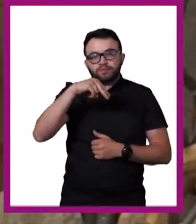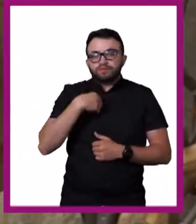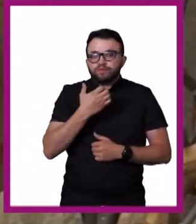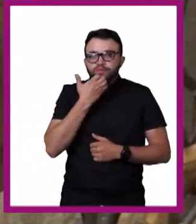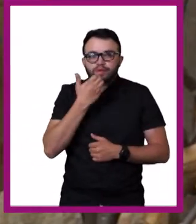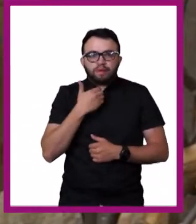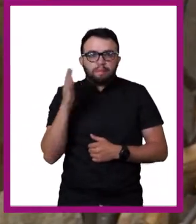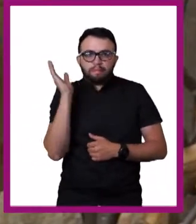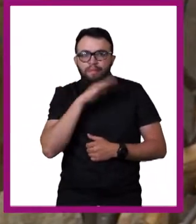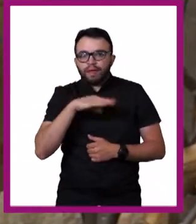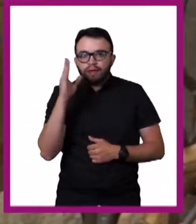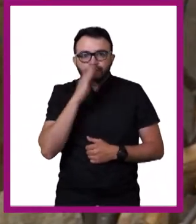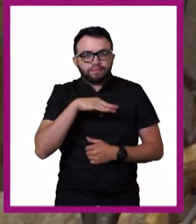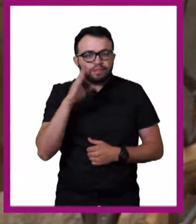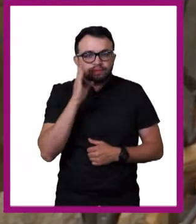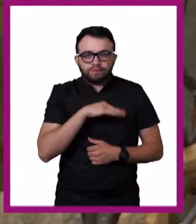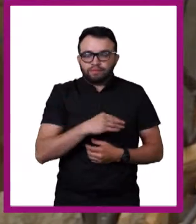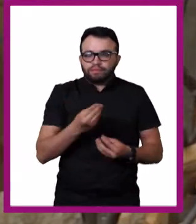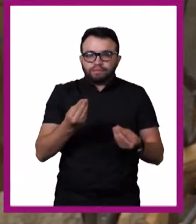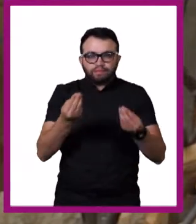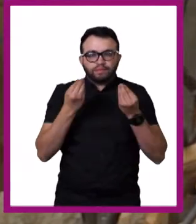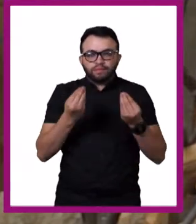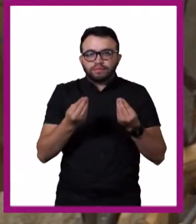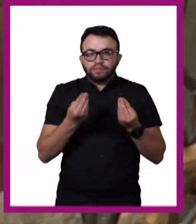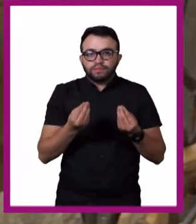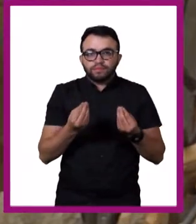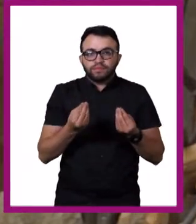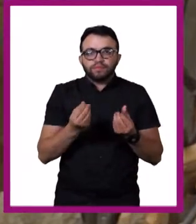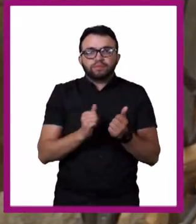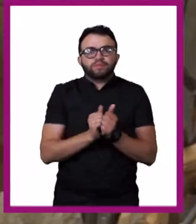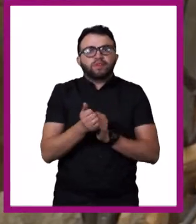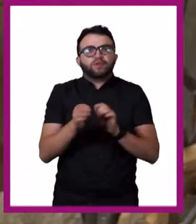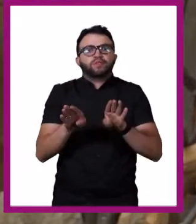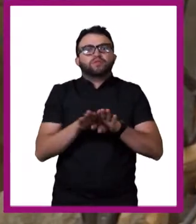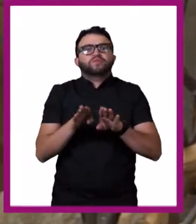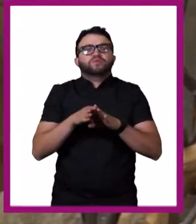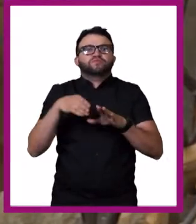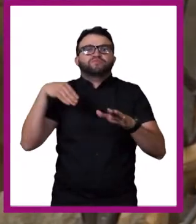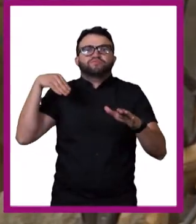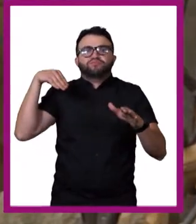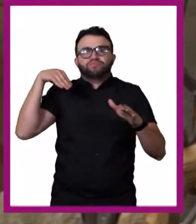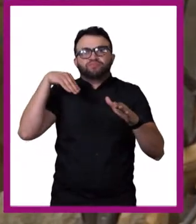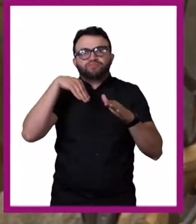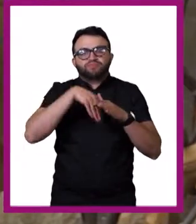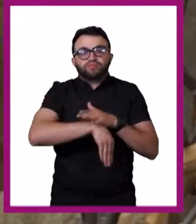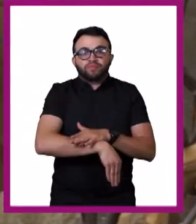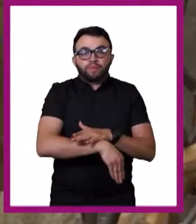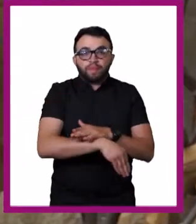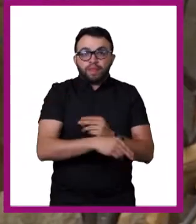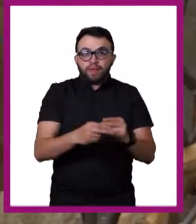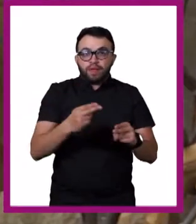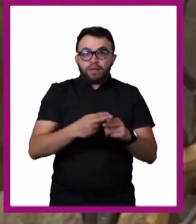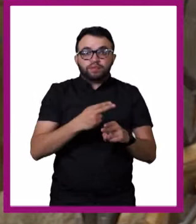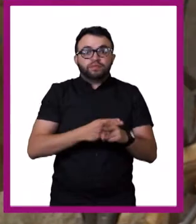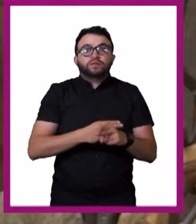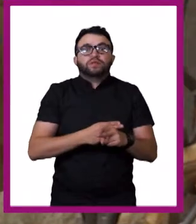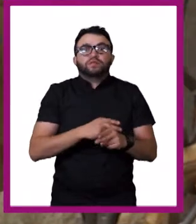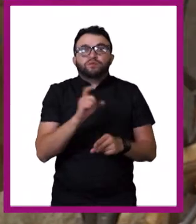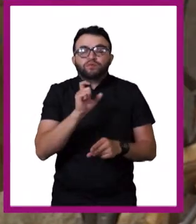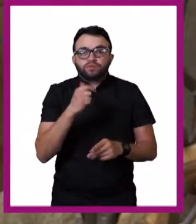escuela, entonces parecía que todo iba en picada, hasta que en la adolescencia me encontré